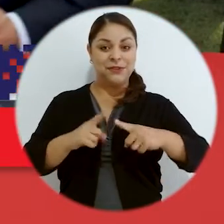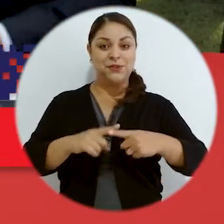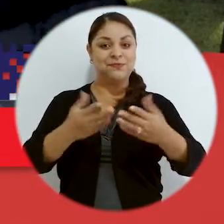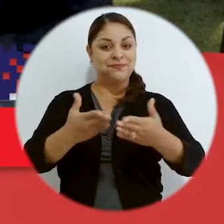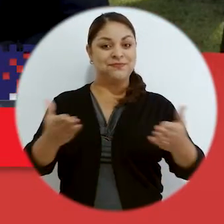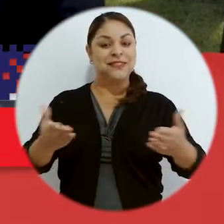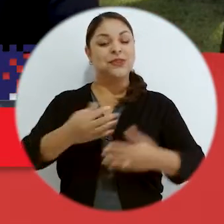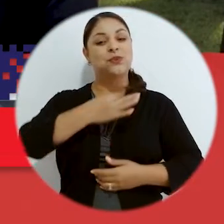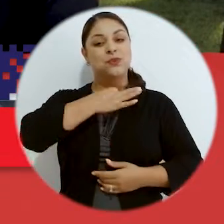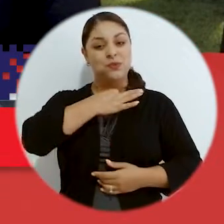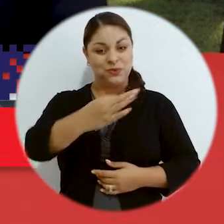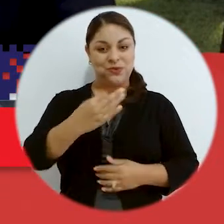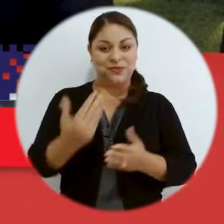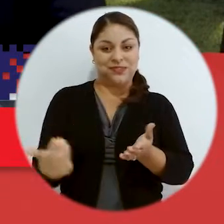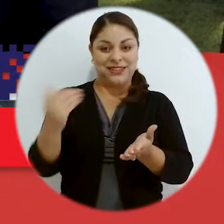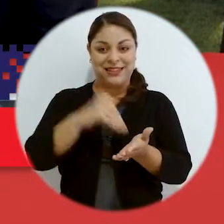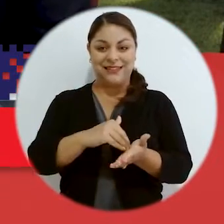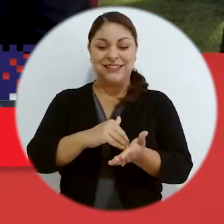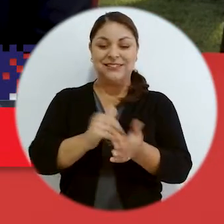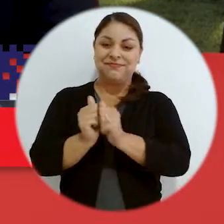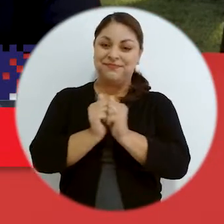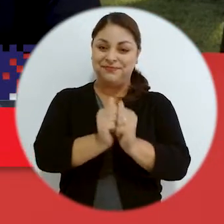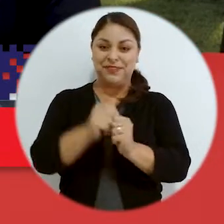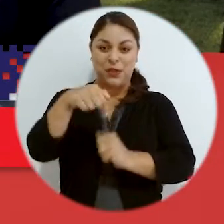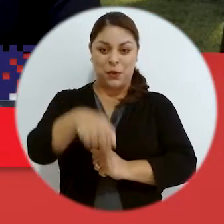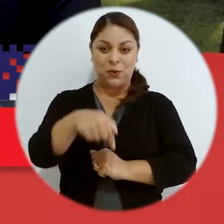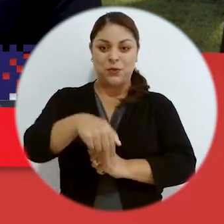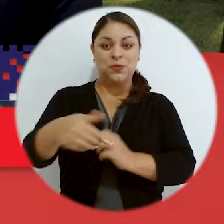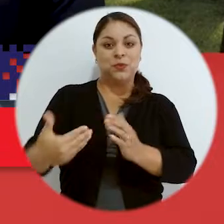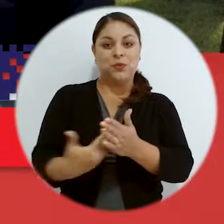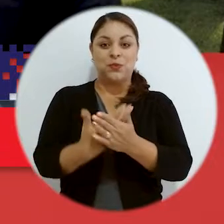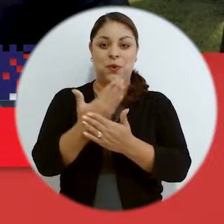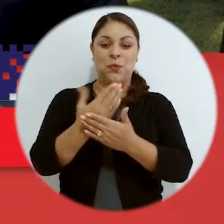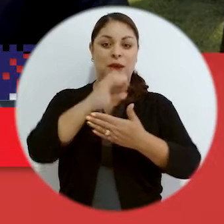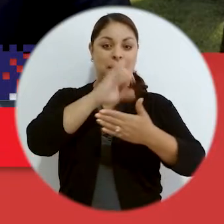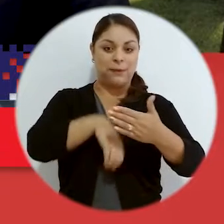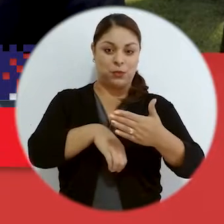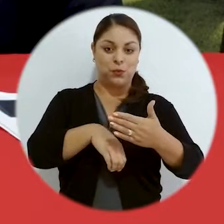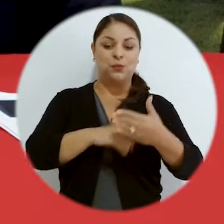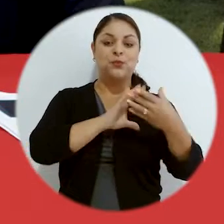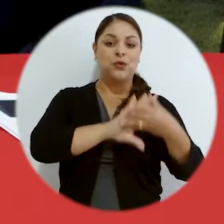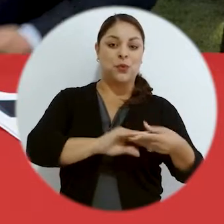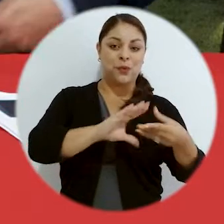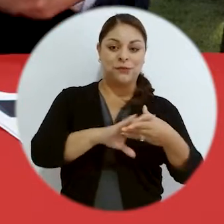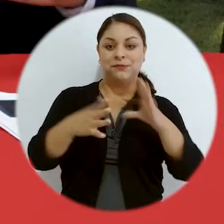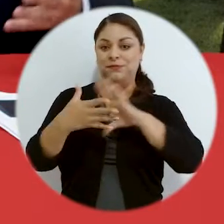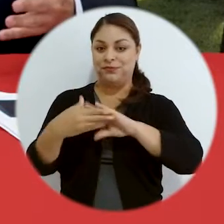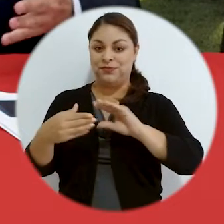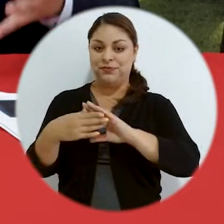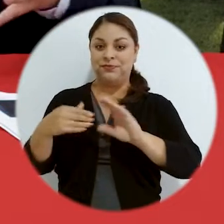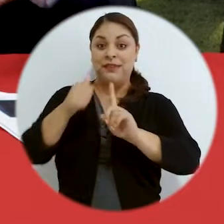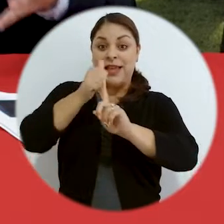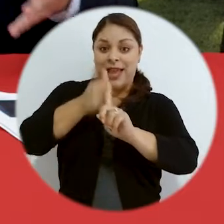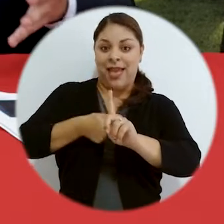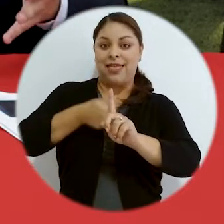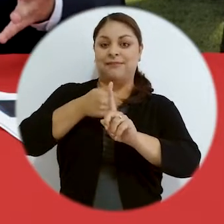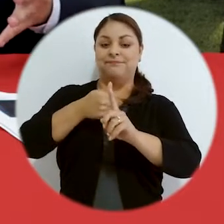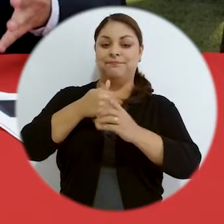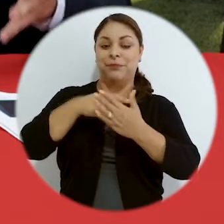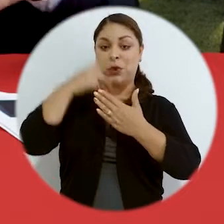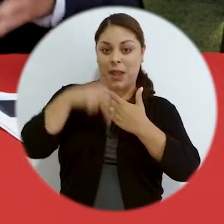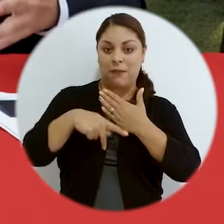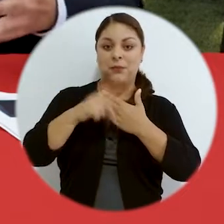Amigos y amigas, qué gusto que nos acompañen hoy en un nuevo capítulo de nuestro podcast Cuentas y Cuentos. En cada episodio, un